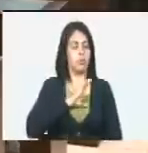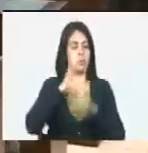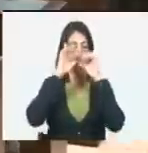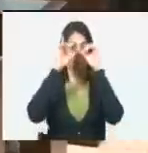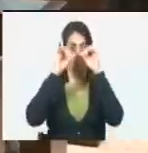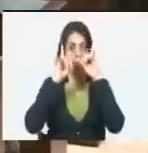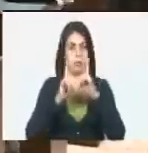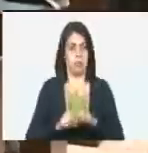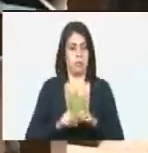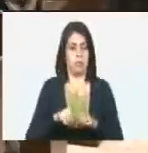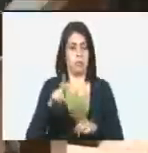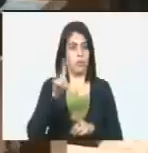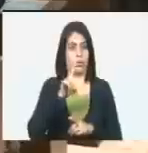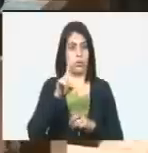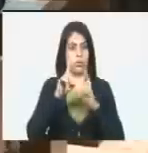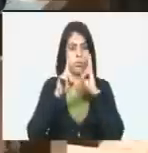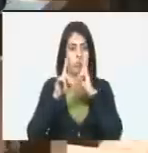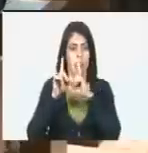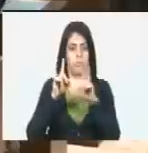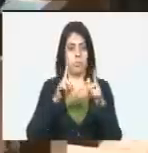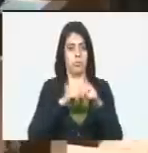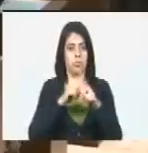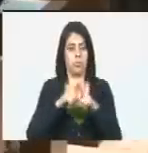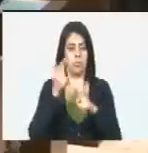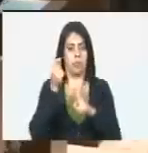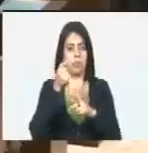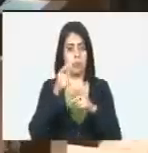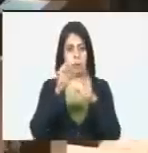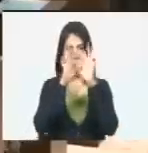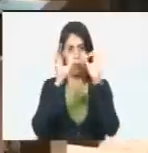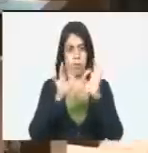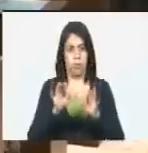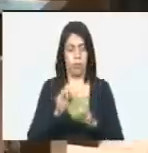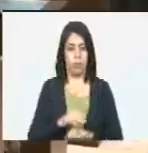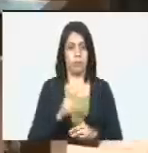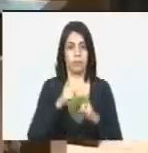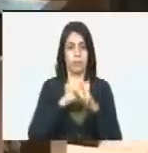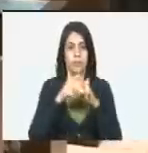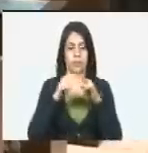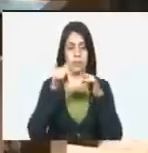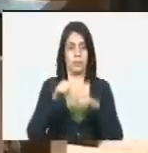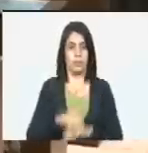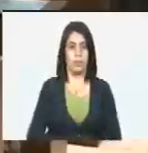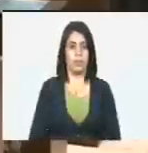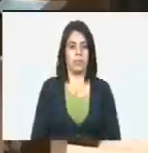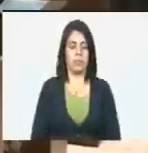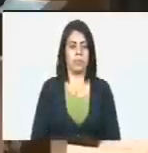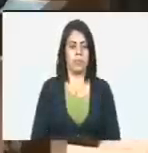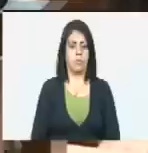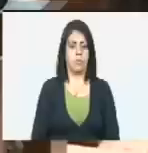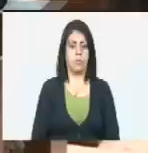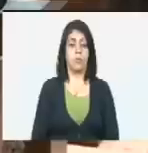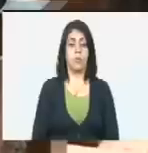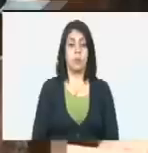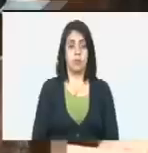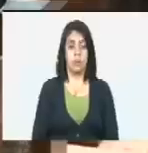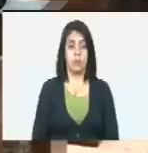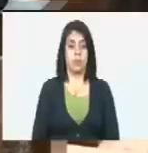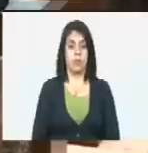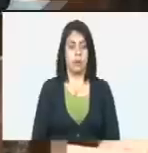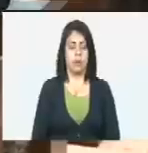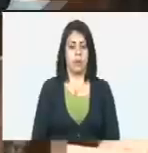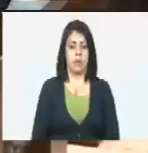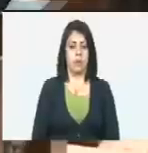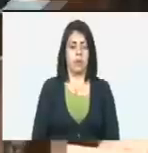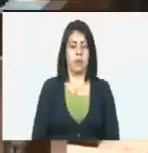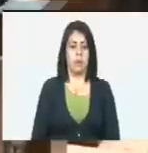no se vende de ninguna forma. Por lo tanto, mis queridas y queridos